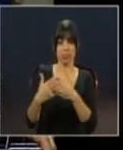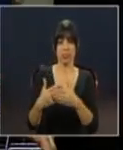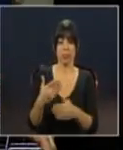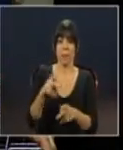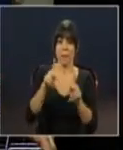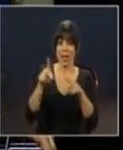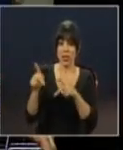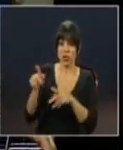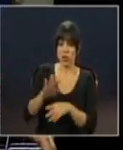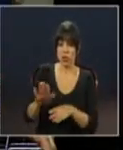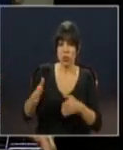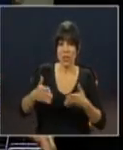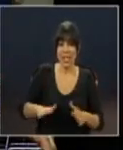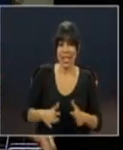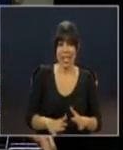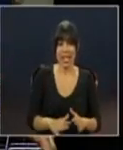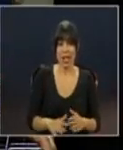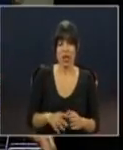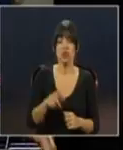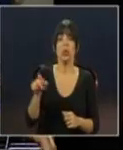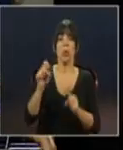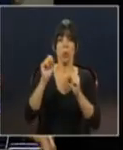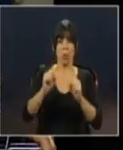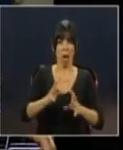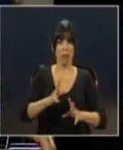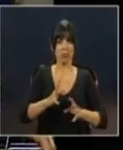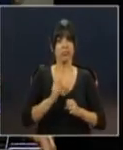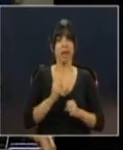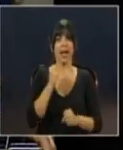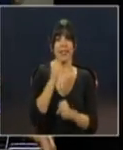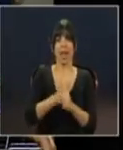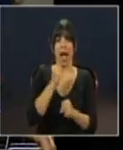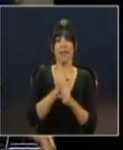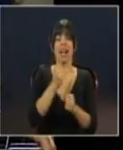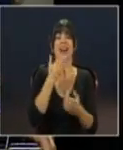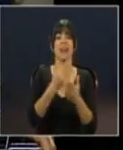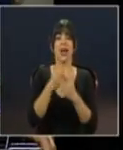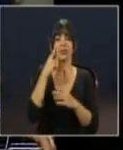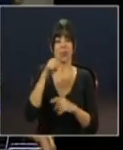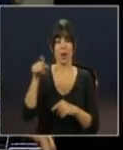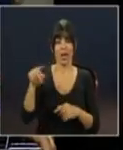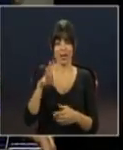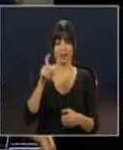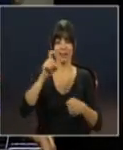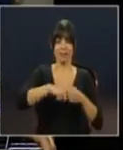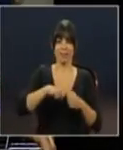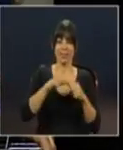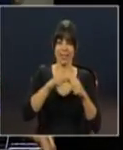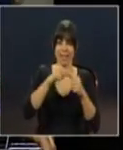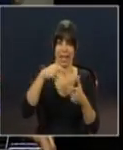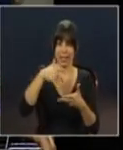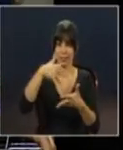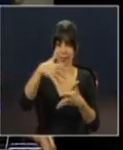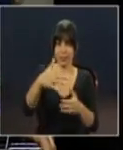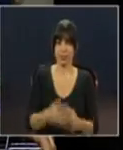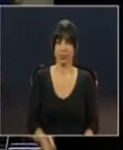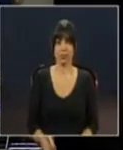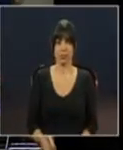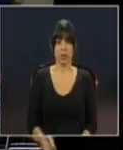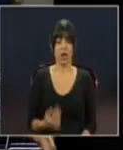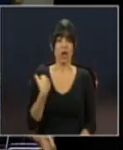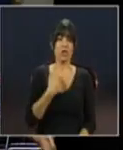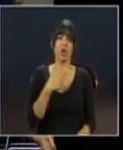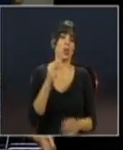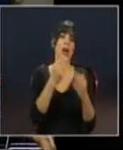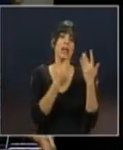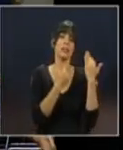estas personas tengan acceso al trabajo gracias a su permanencia en el sistema educativo. No estamos esperando